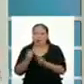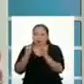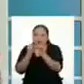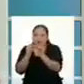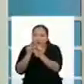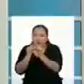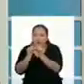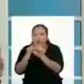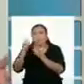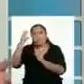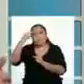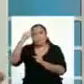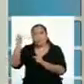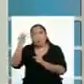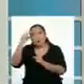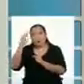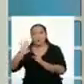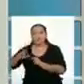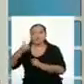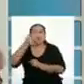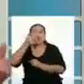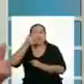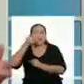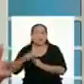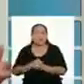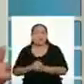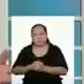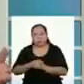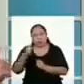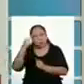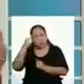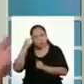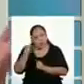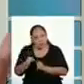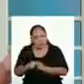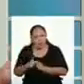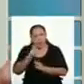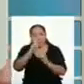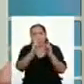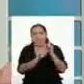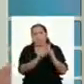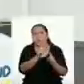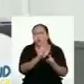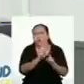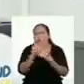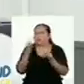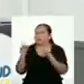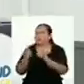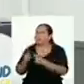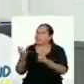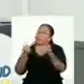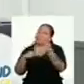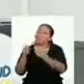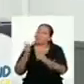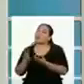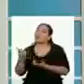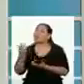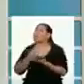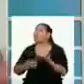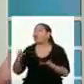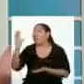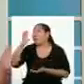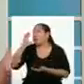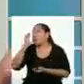micro SD para su teléfono. ¿Qué crees que le pregunta el vendedor o la vendedora? Le pregunta qué busca.